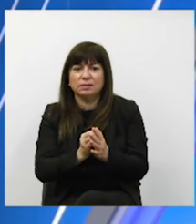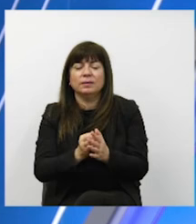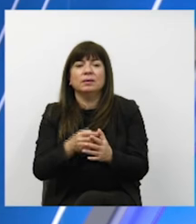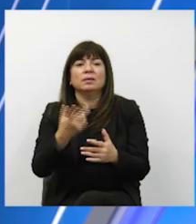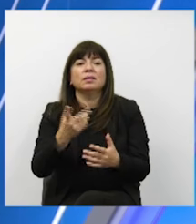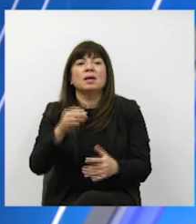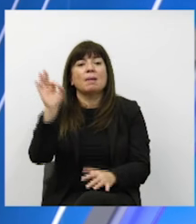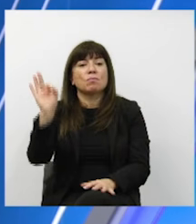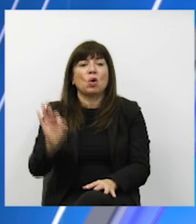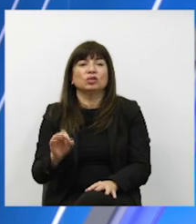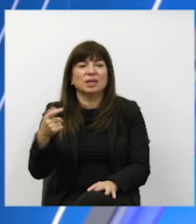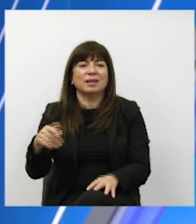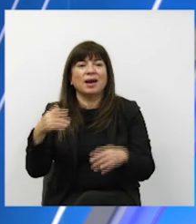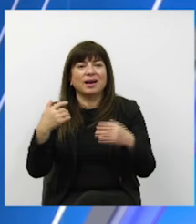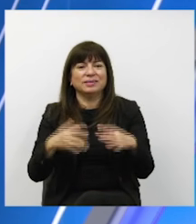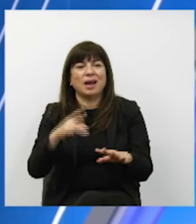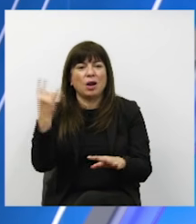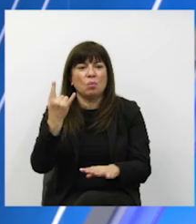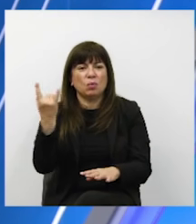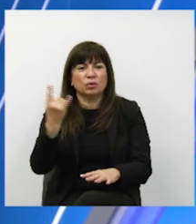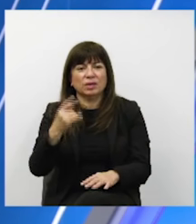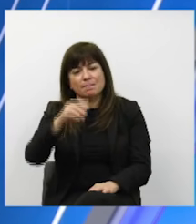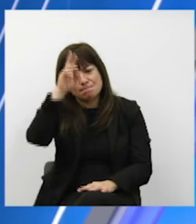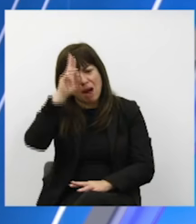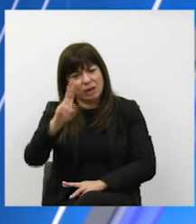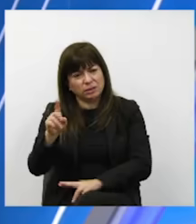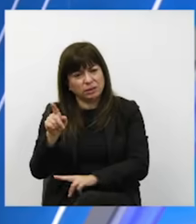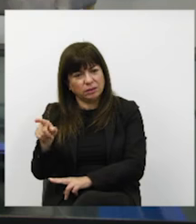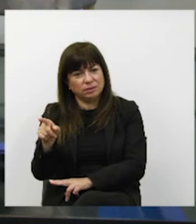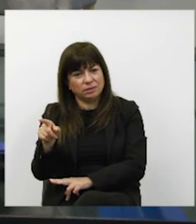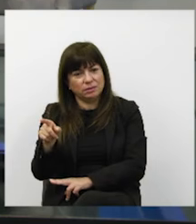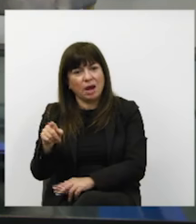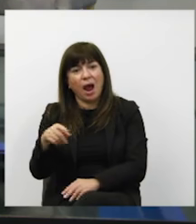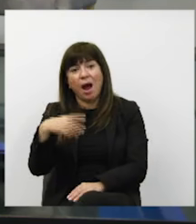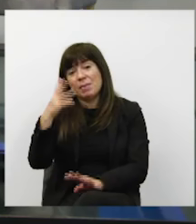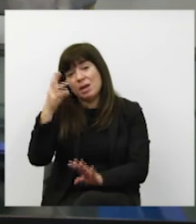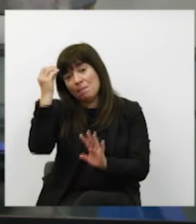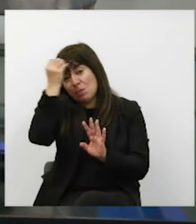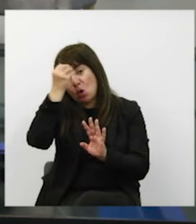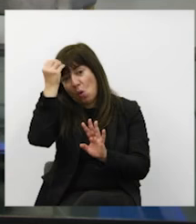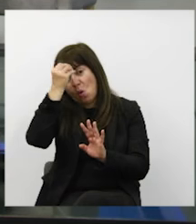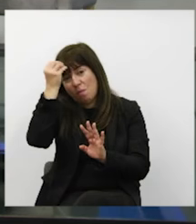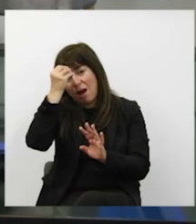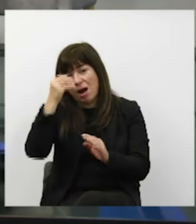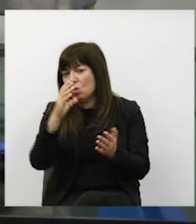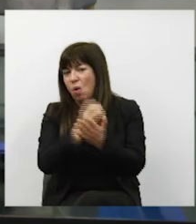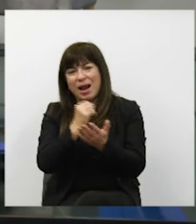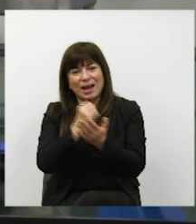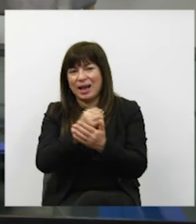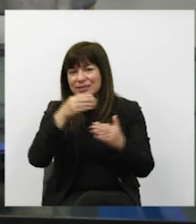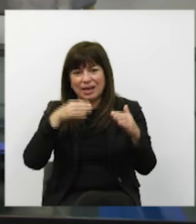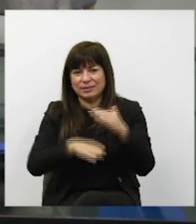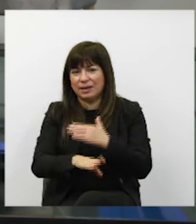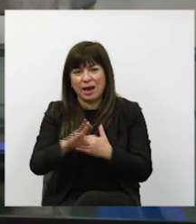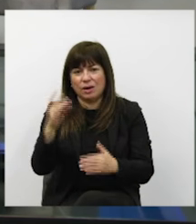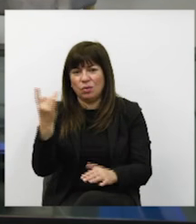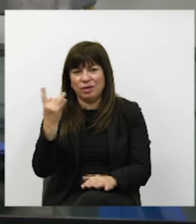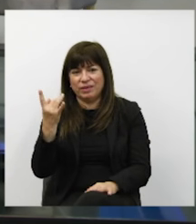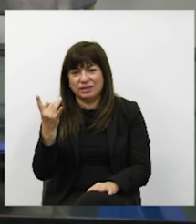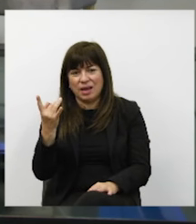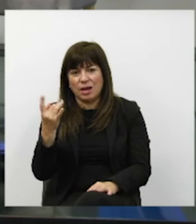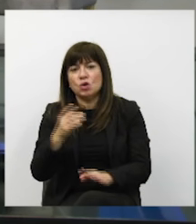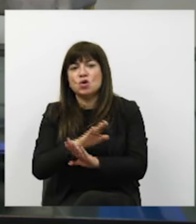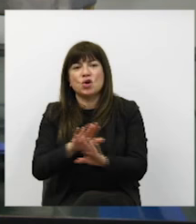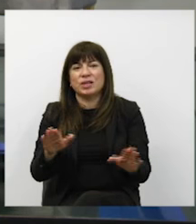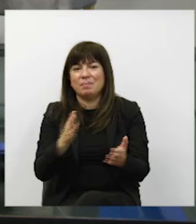el porcentaje de la población más privilegiada en Chile. A mí lo que me preocupa son la gente que no alcanza a llegar a la universidad, lo que no termina